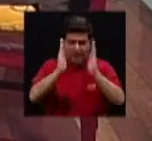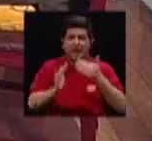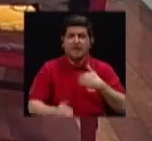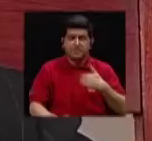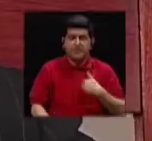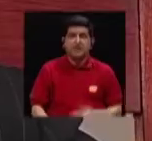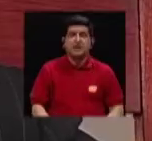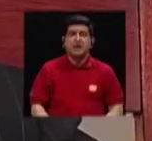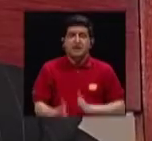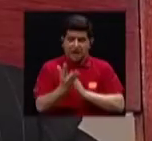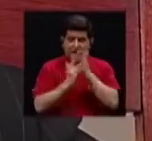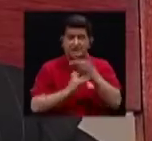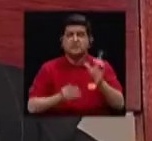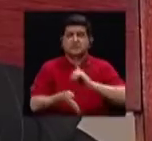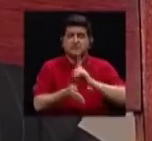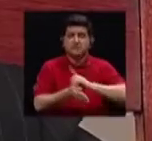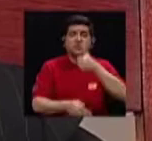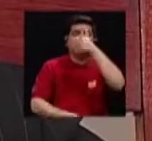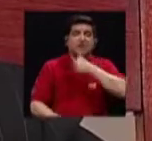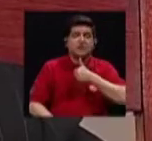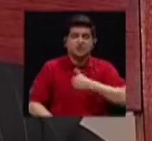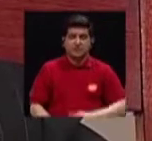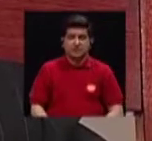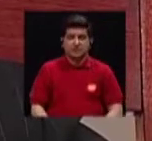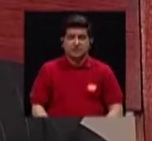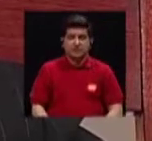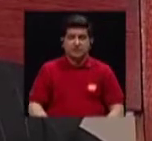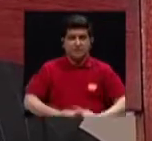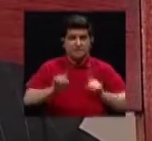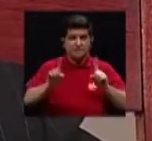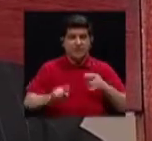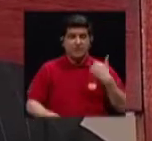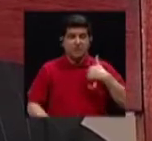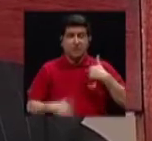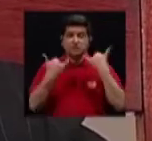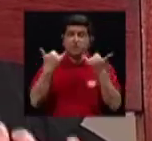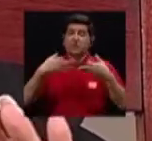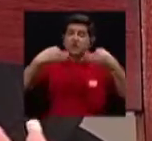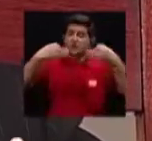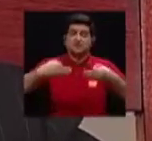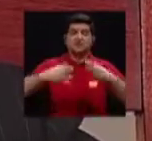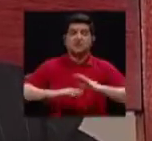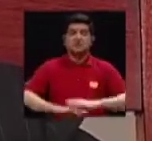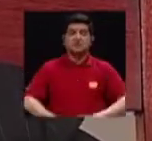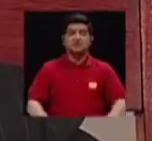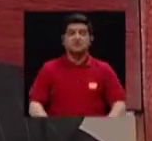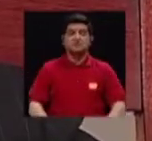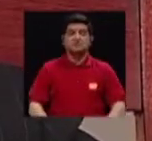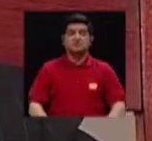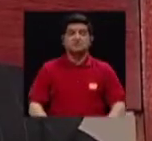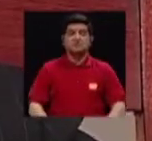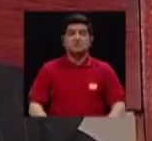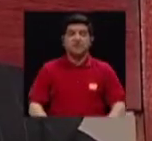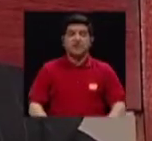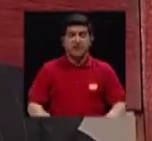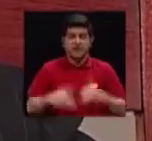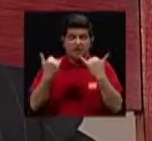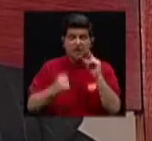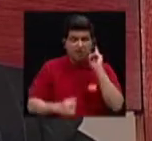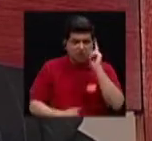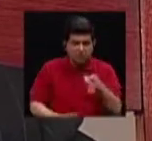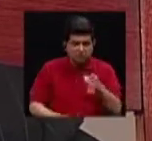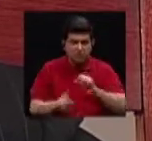medicina privada. Y sin embargo, el señor toma su decisión y entonces lo somete a un estado total